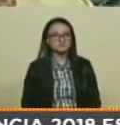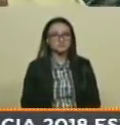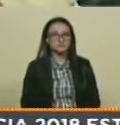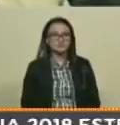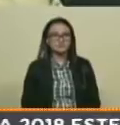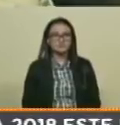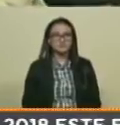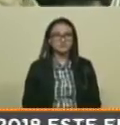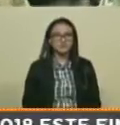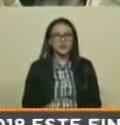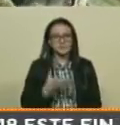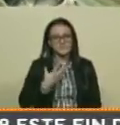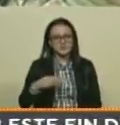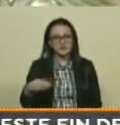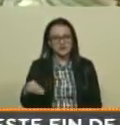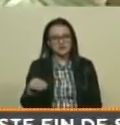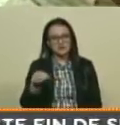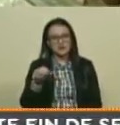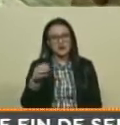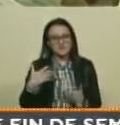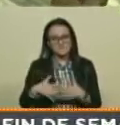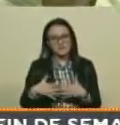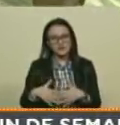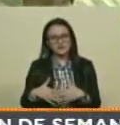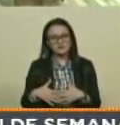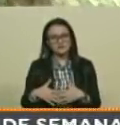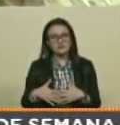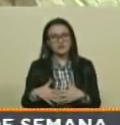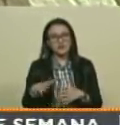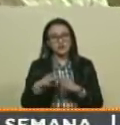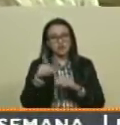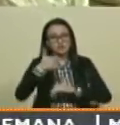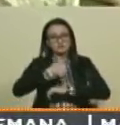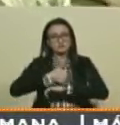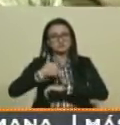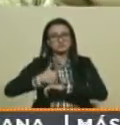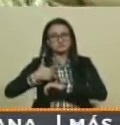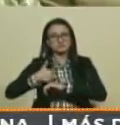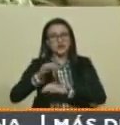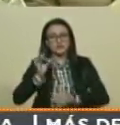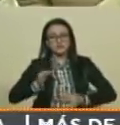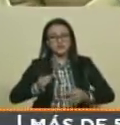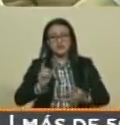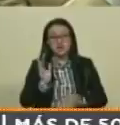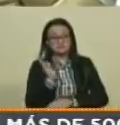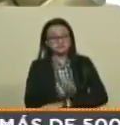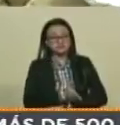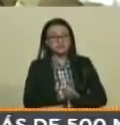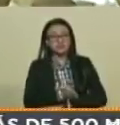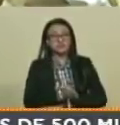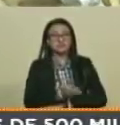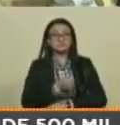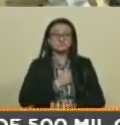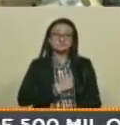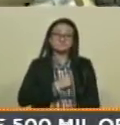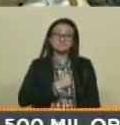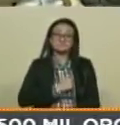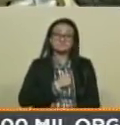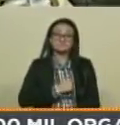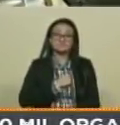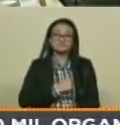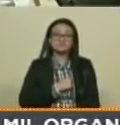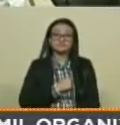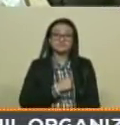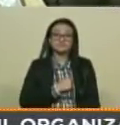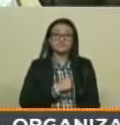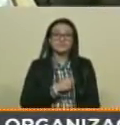Junto al presidente de Citgo, prácticamente toda la directiva está judicializada y lamentablemente por